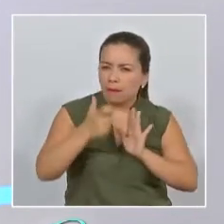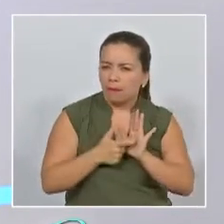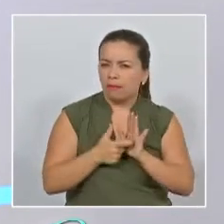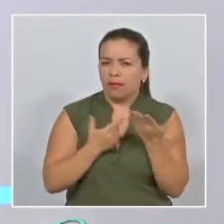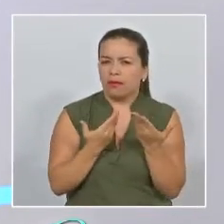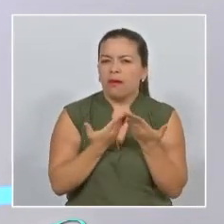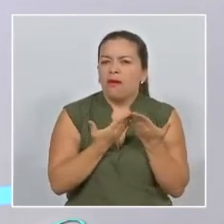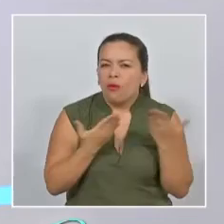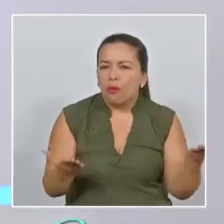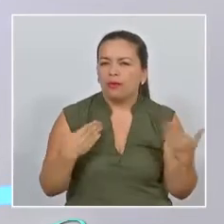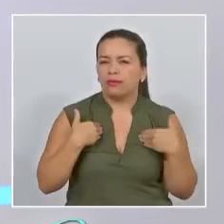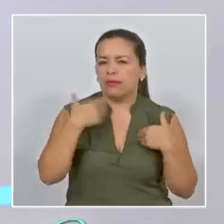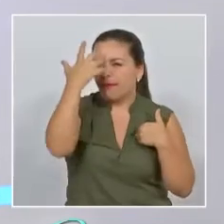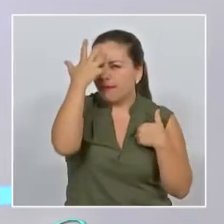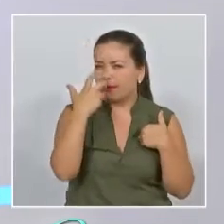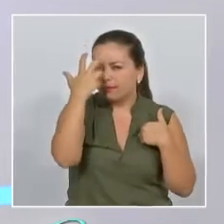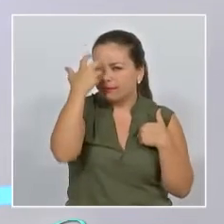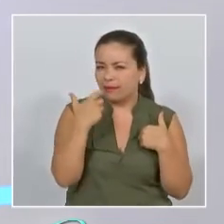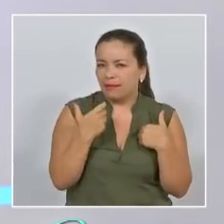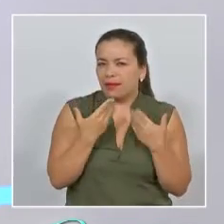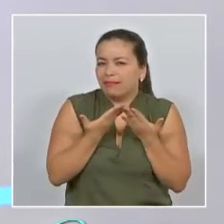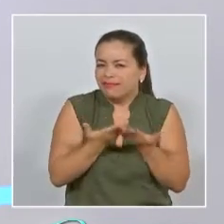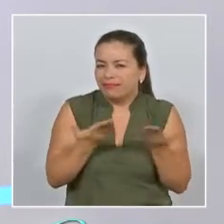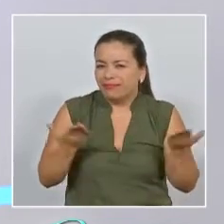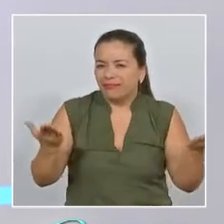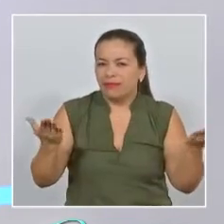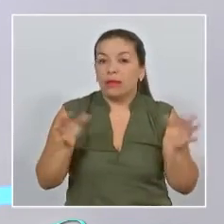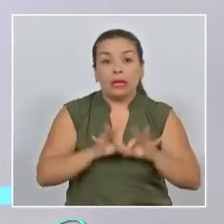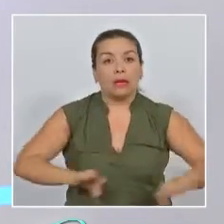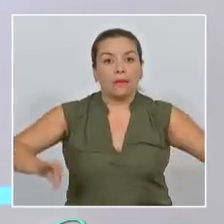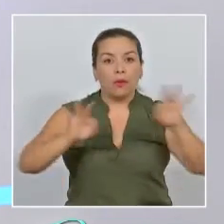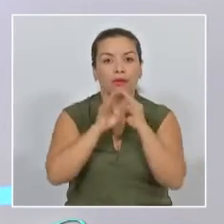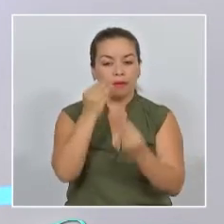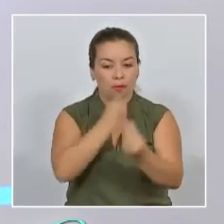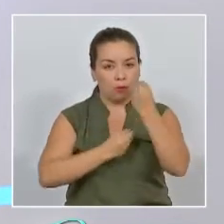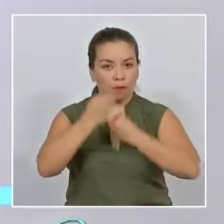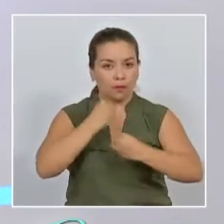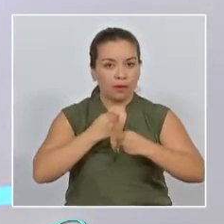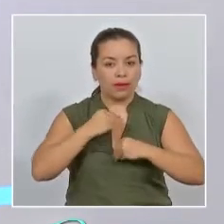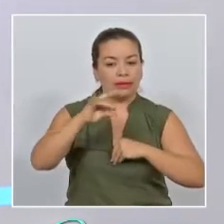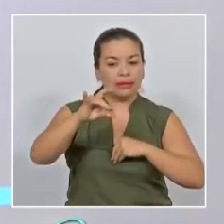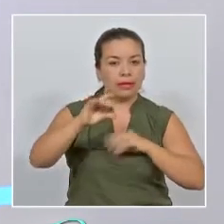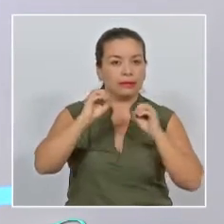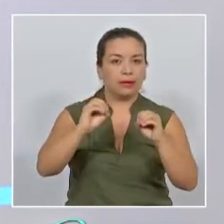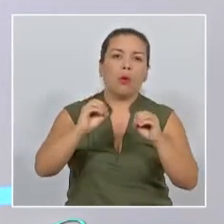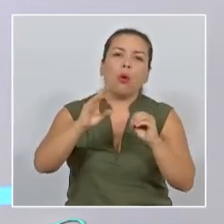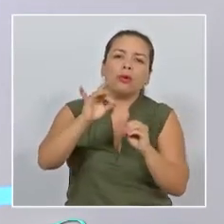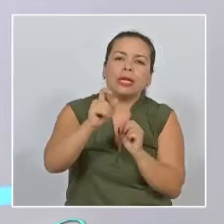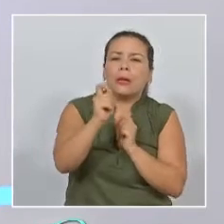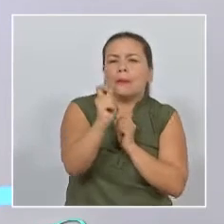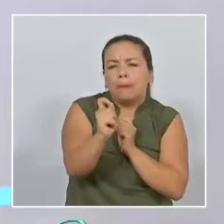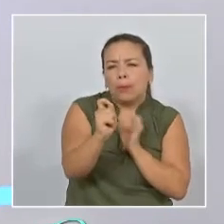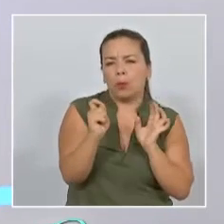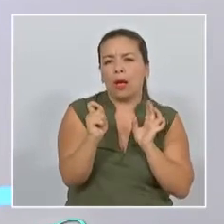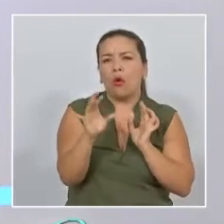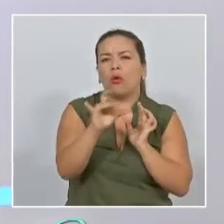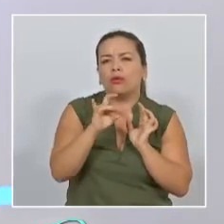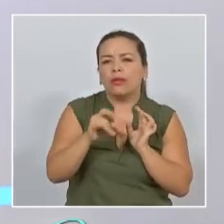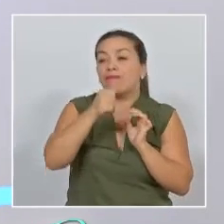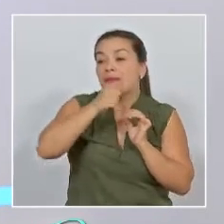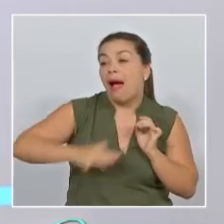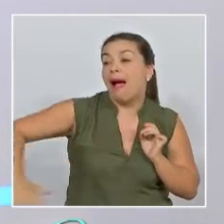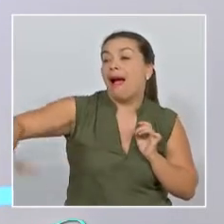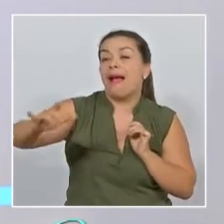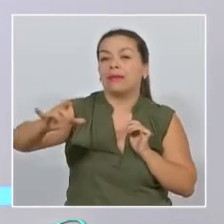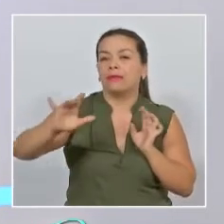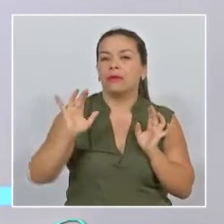y exámenes de laboratorio. Y ahí sí empezar con una dieta sin sal o muy baja en sal o un poquito de sal marina, donde puede consumir